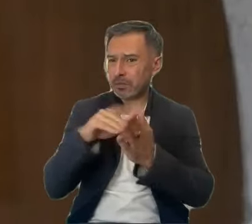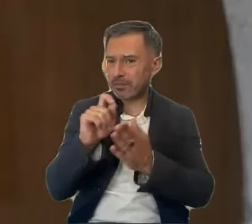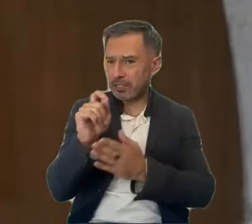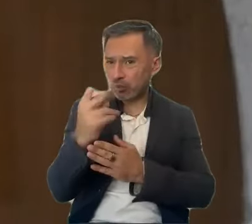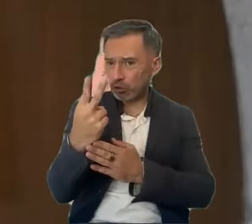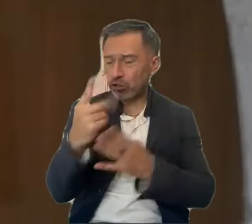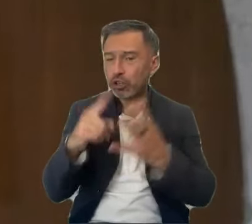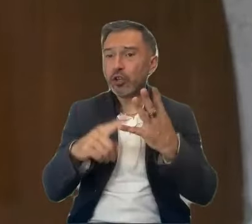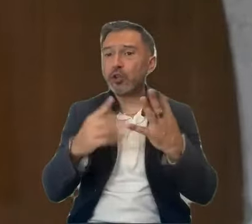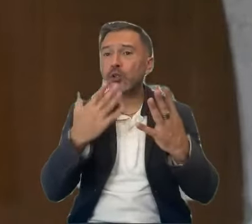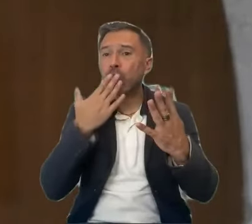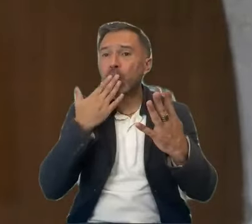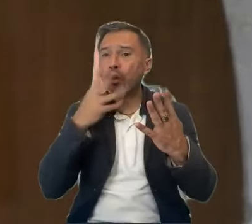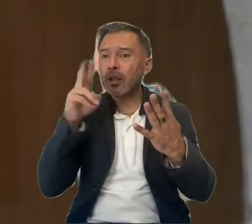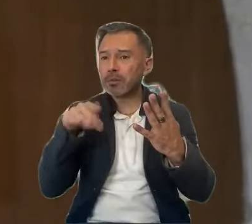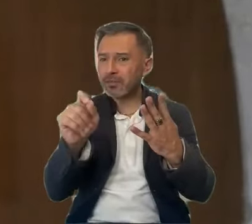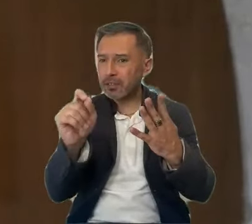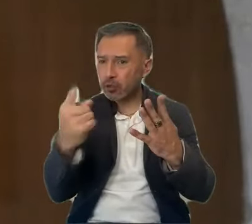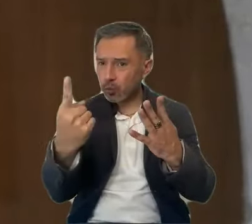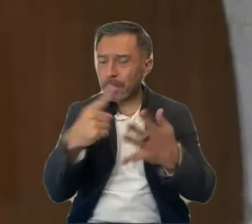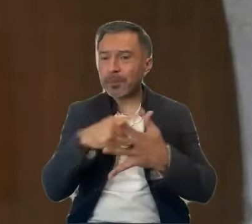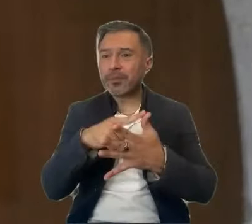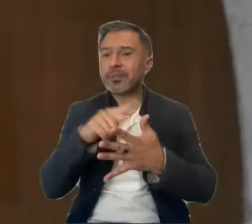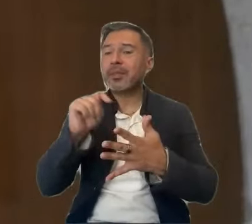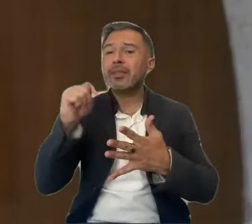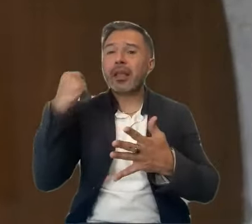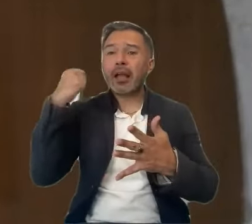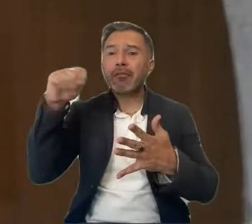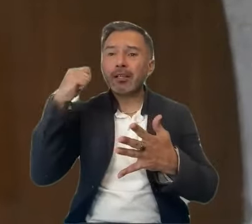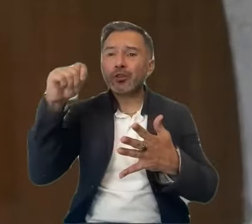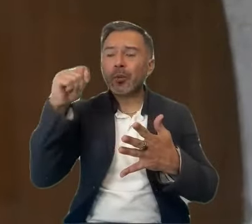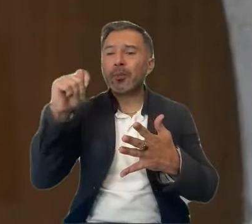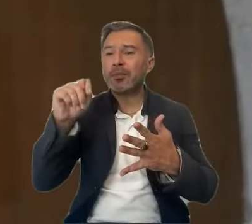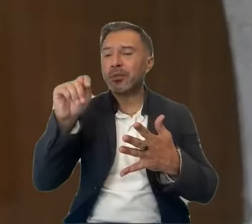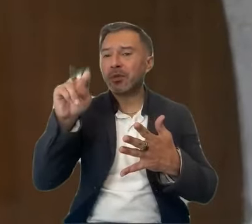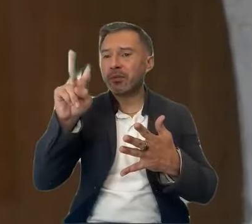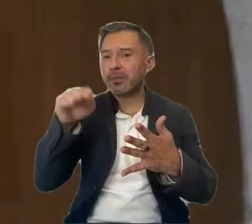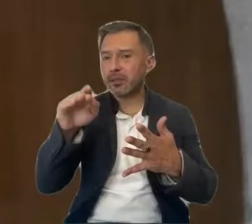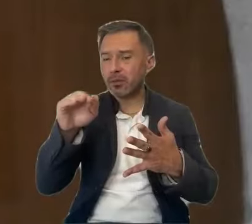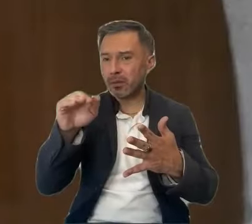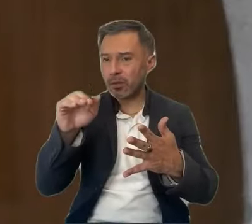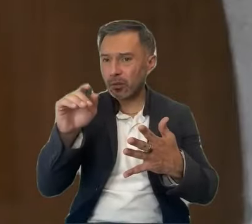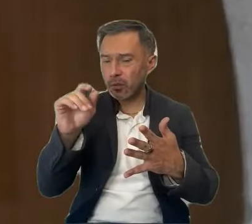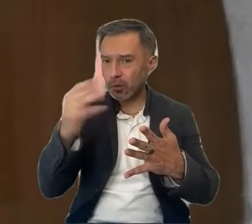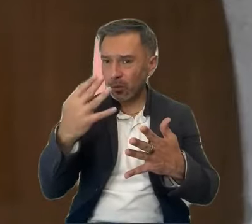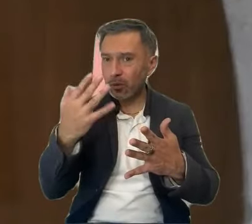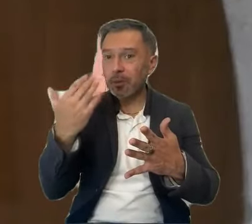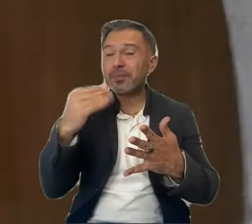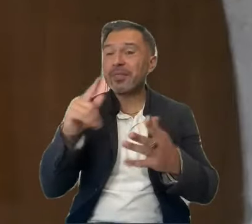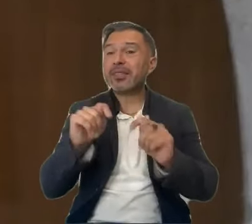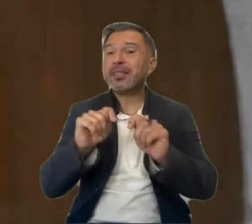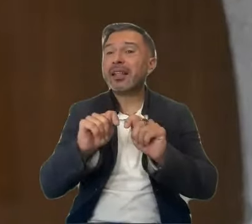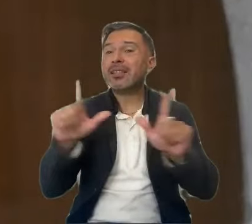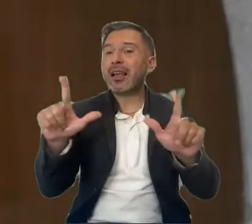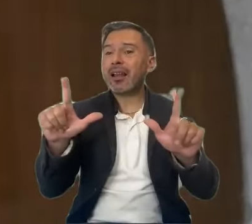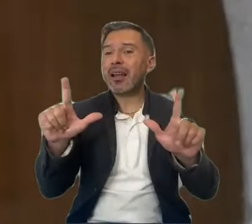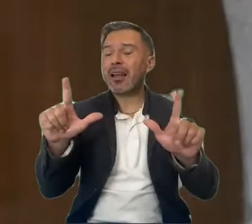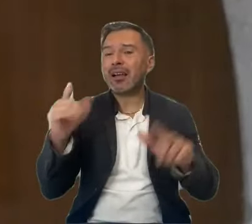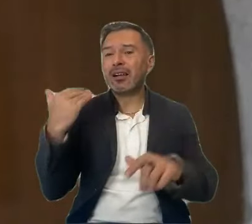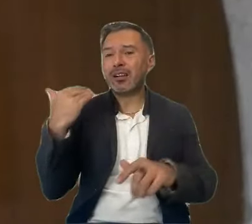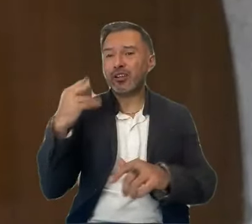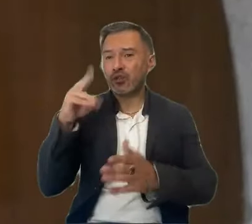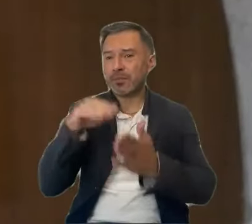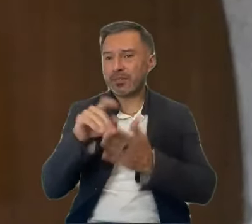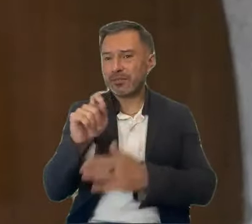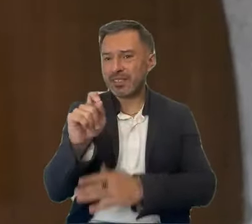2021. Tabasco en 2004, Tlaxcala en 2015. 22. Después